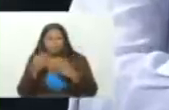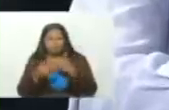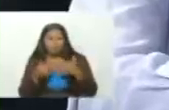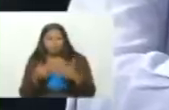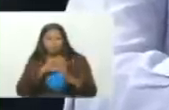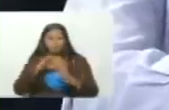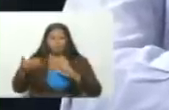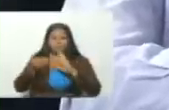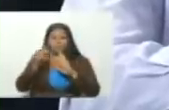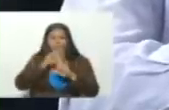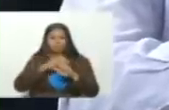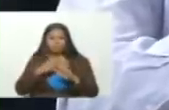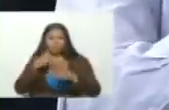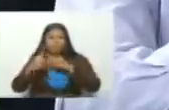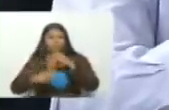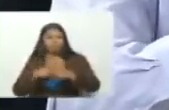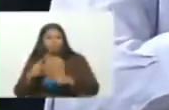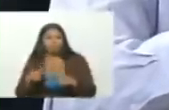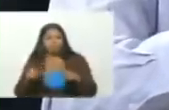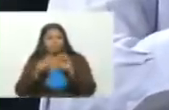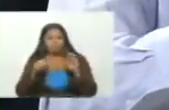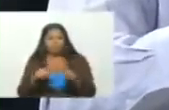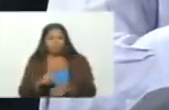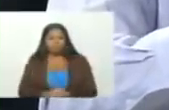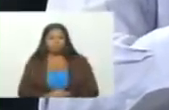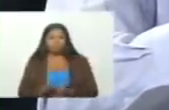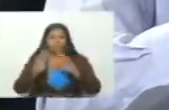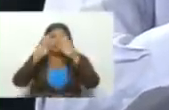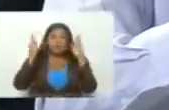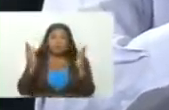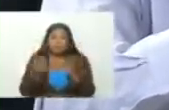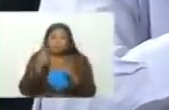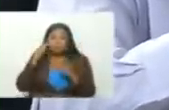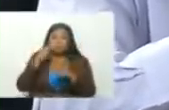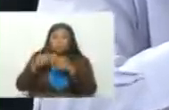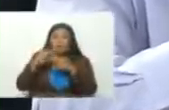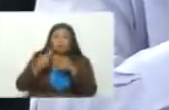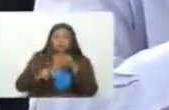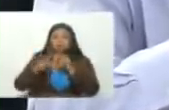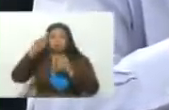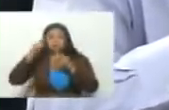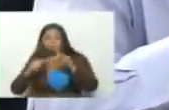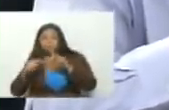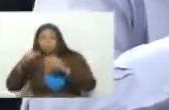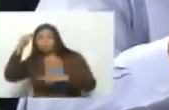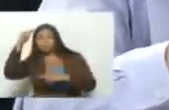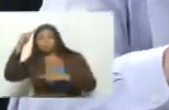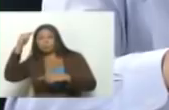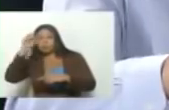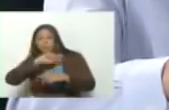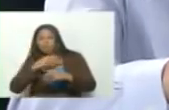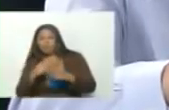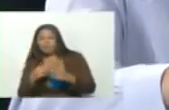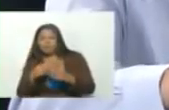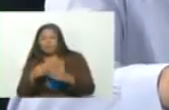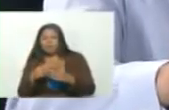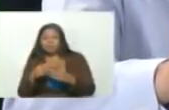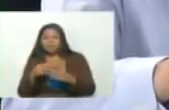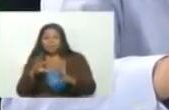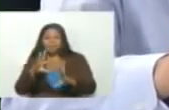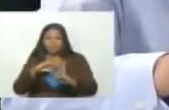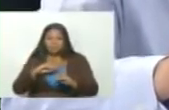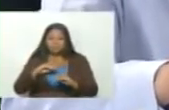También está impactando la producción, es decir, el mundo está ante el peligro de inflación alta y de